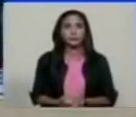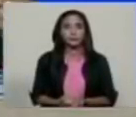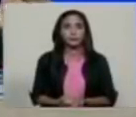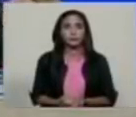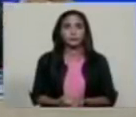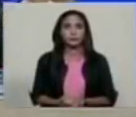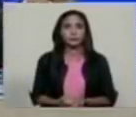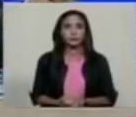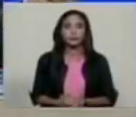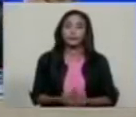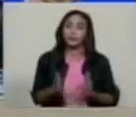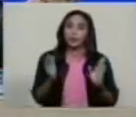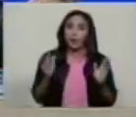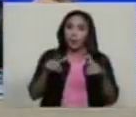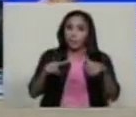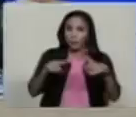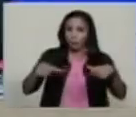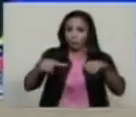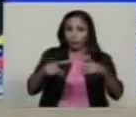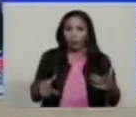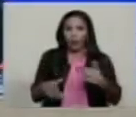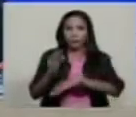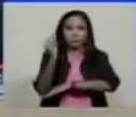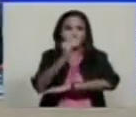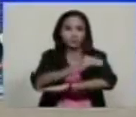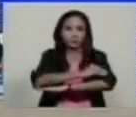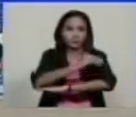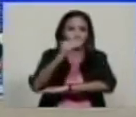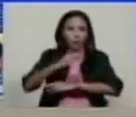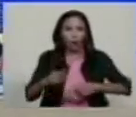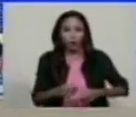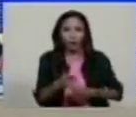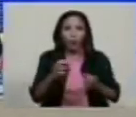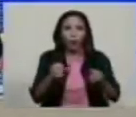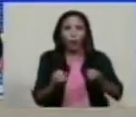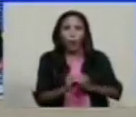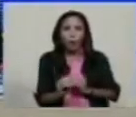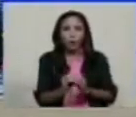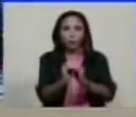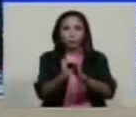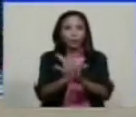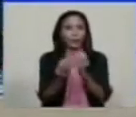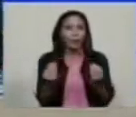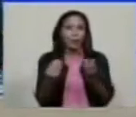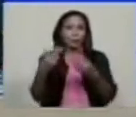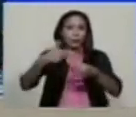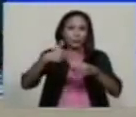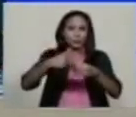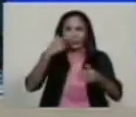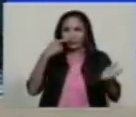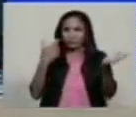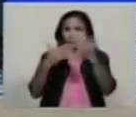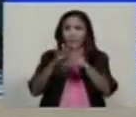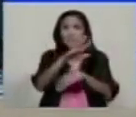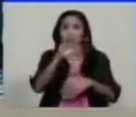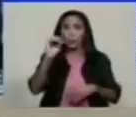Y ahí en la faja petrolífera del Orinoco está todo el petróleo que necesita la China para su desarrollo en los próximos 50 años.